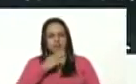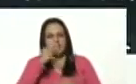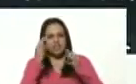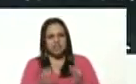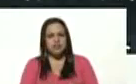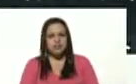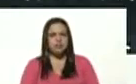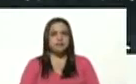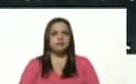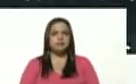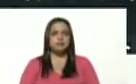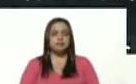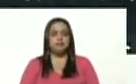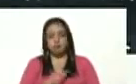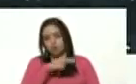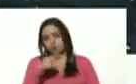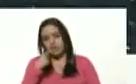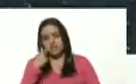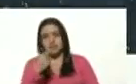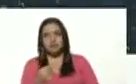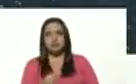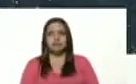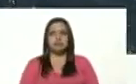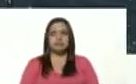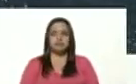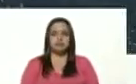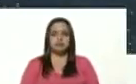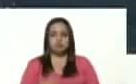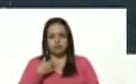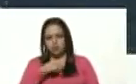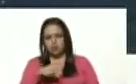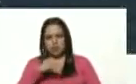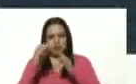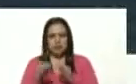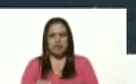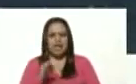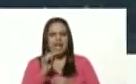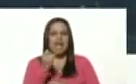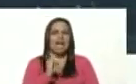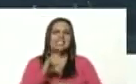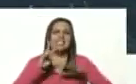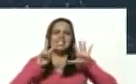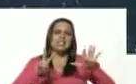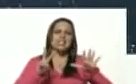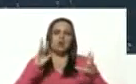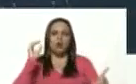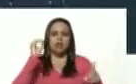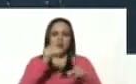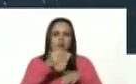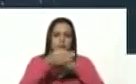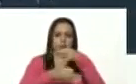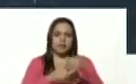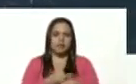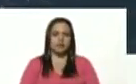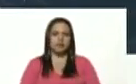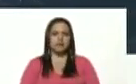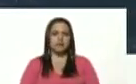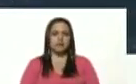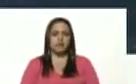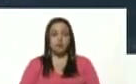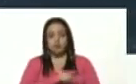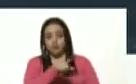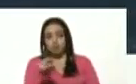verdaderamente. Así lo decíamos. Así lo creemos, aquí están los 7 vértices que hemos explicado. Ahora se trata de que